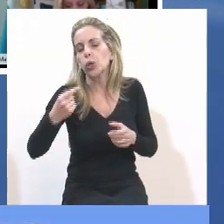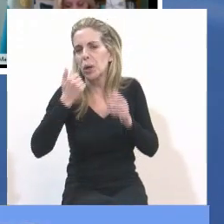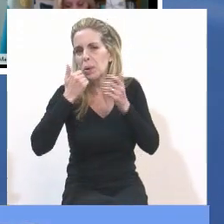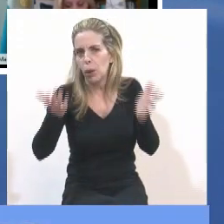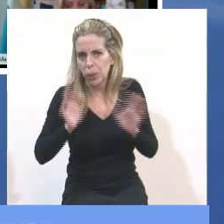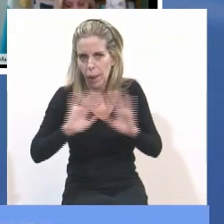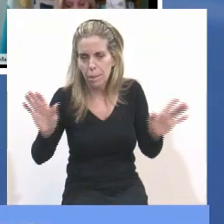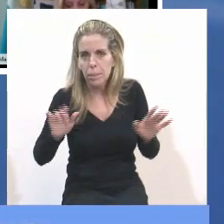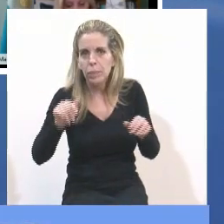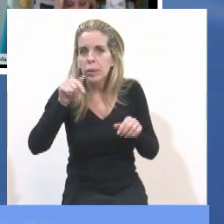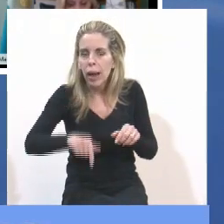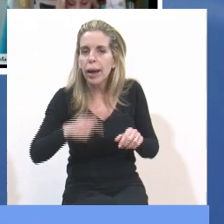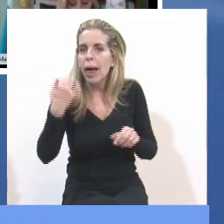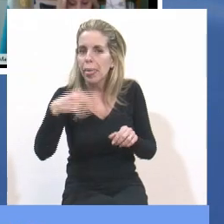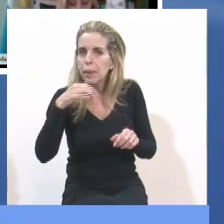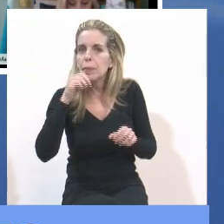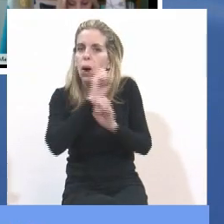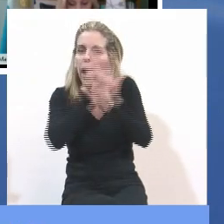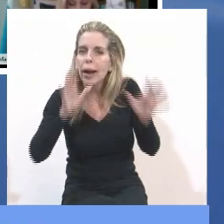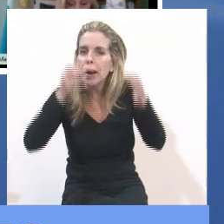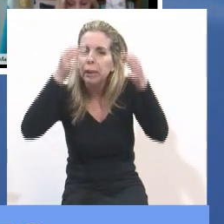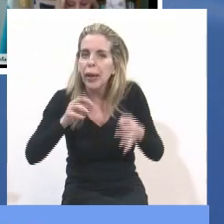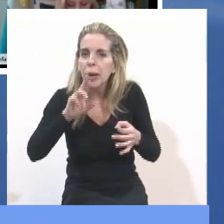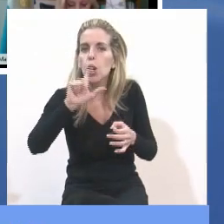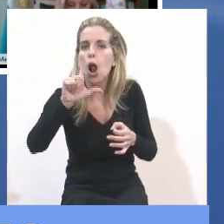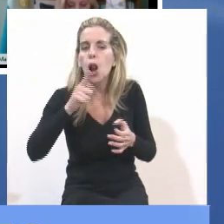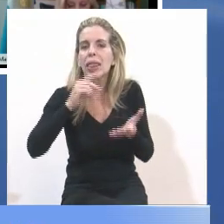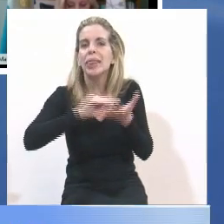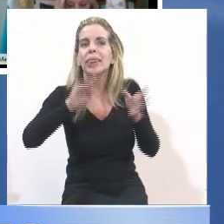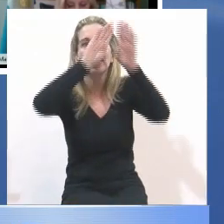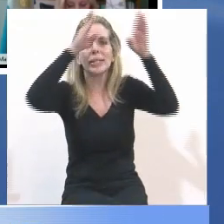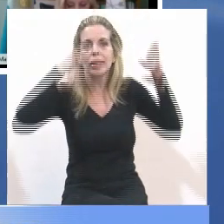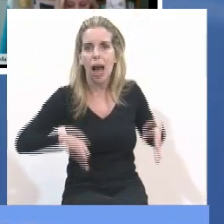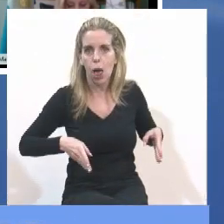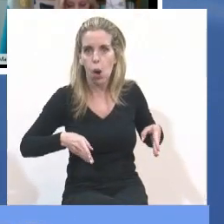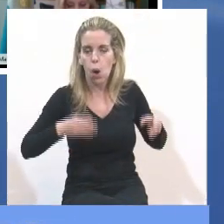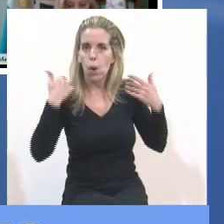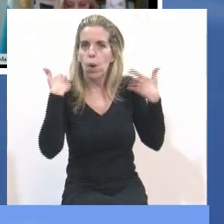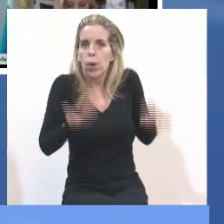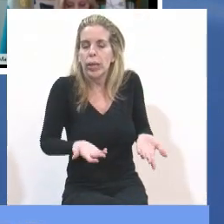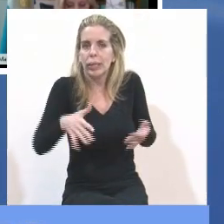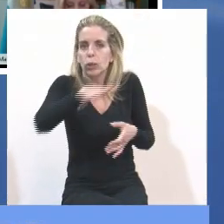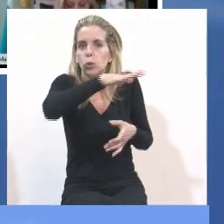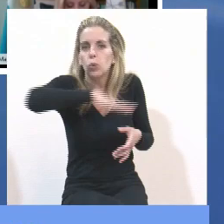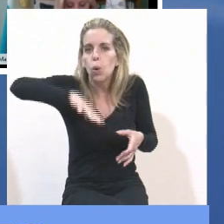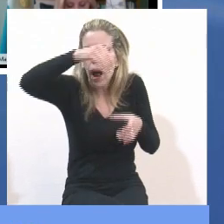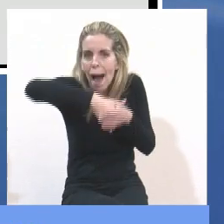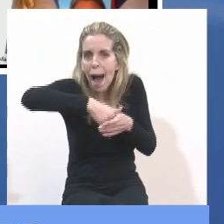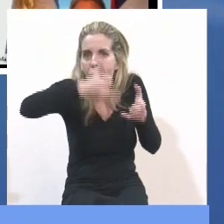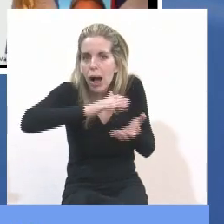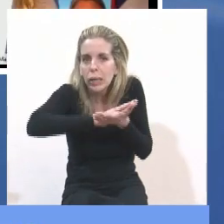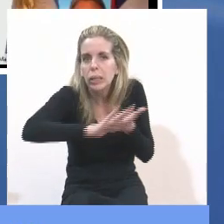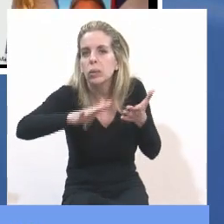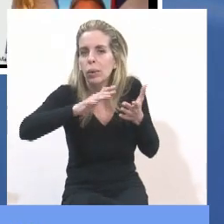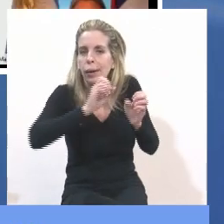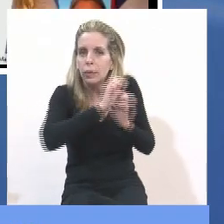que tenemos que hacer que entre todos, que el Senado de la Nación sea un lugar donde la